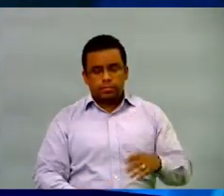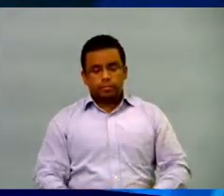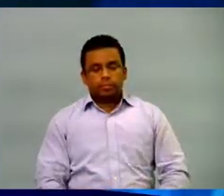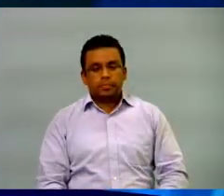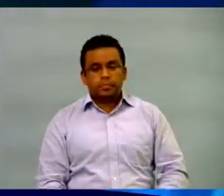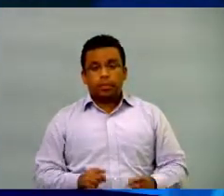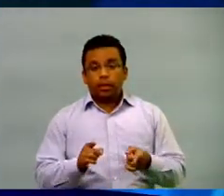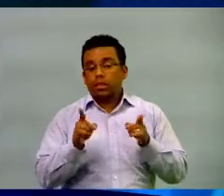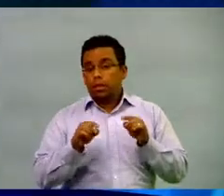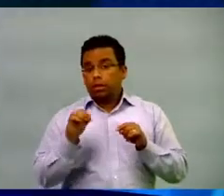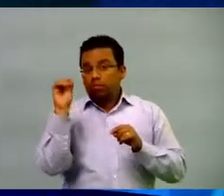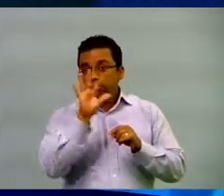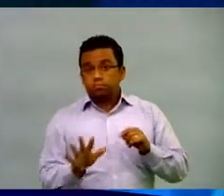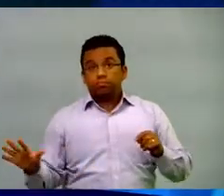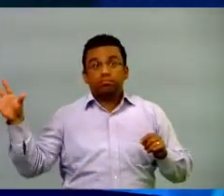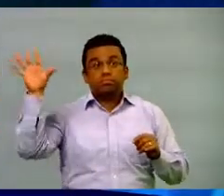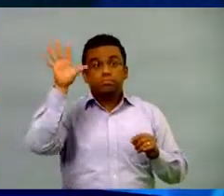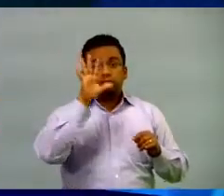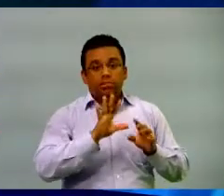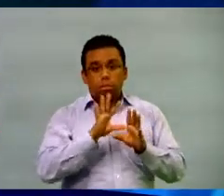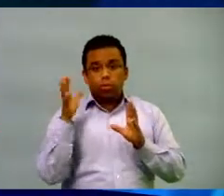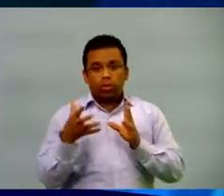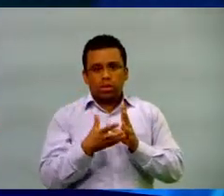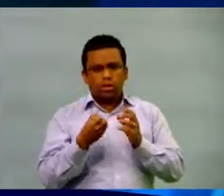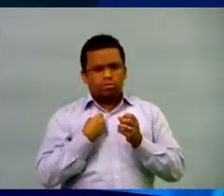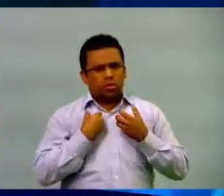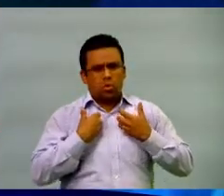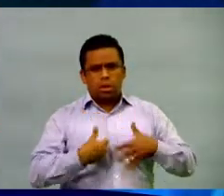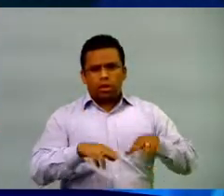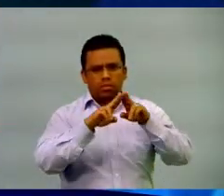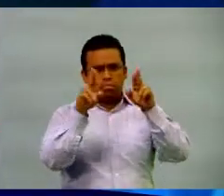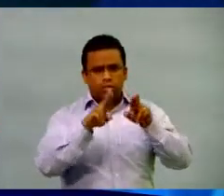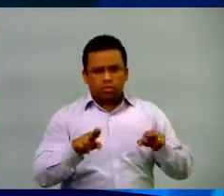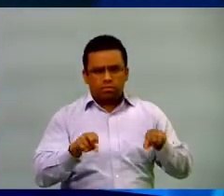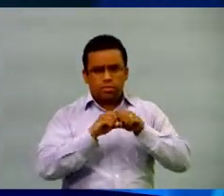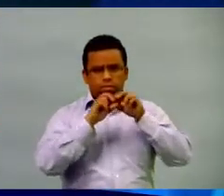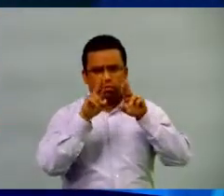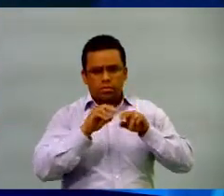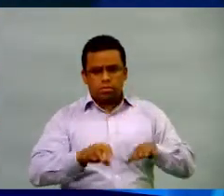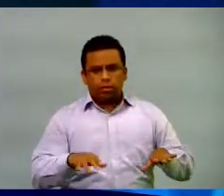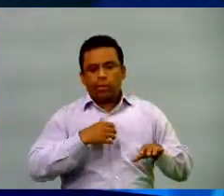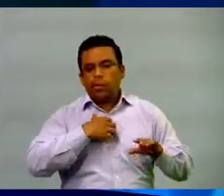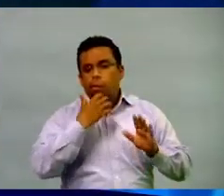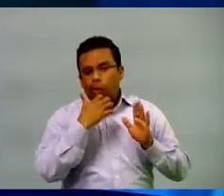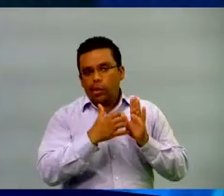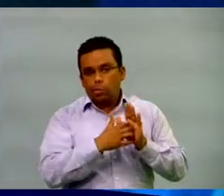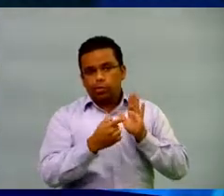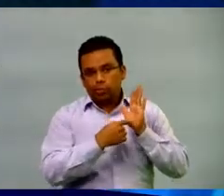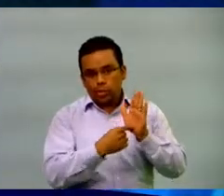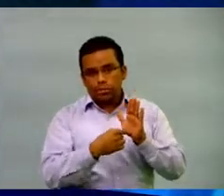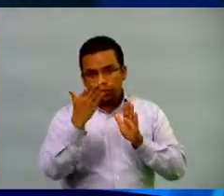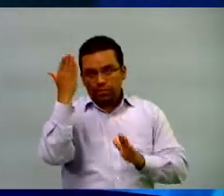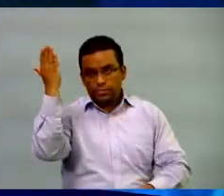A nivel mundial hay muchas plataformas a las cuales se pueden acceder estos MOOCs, como las que estamos